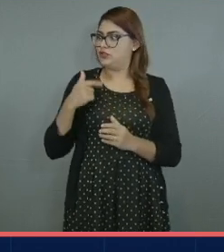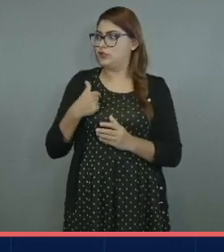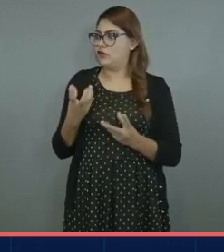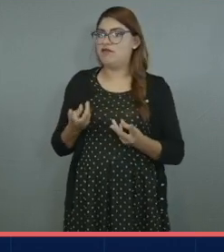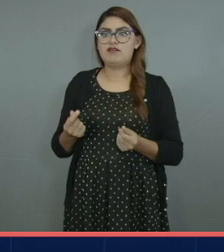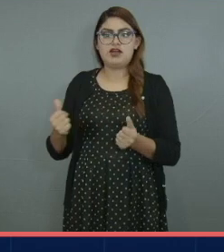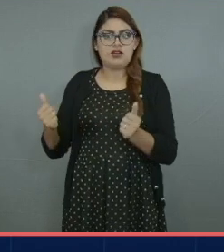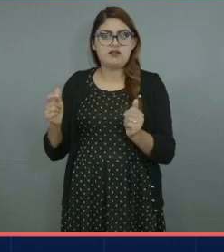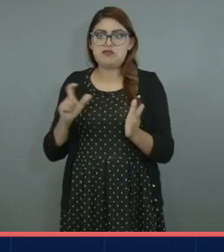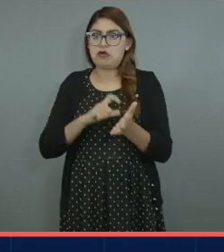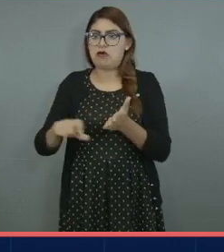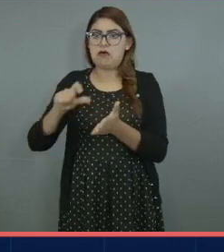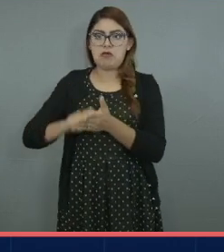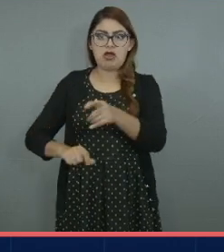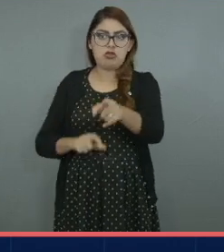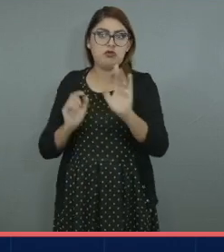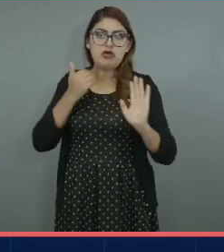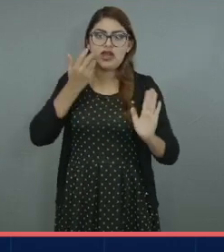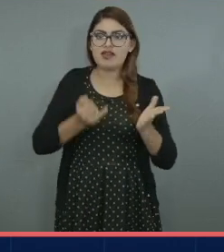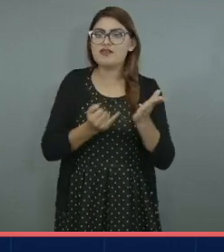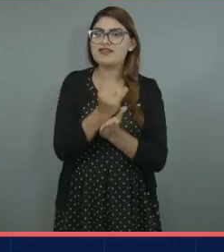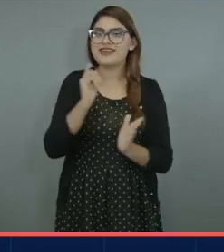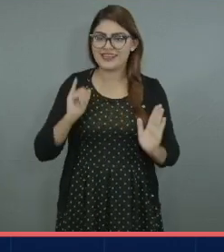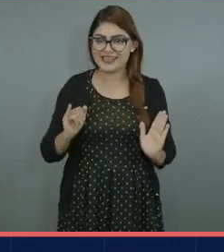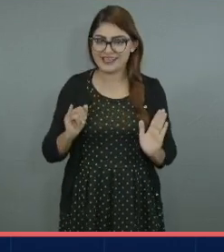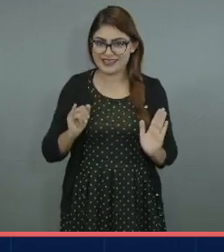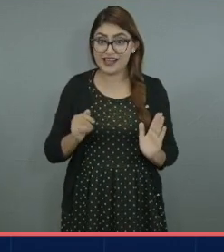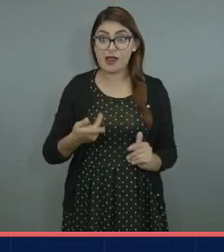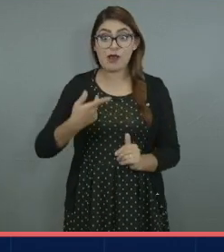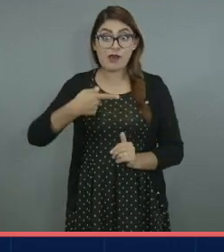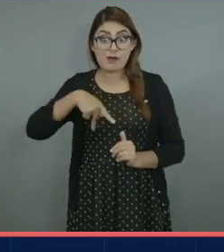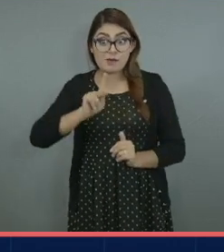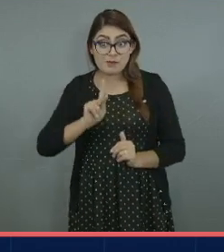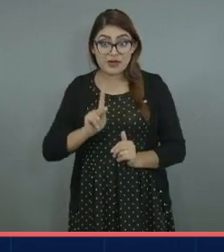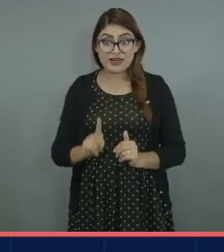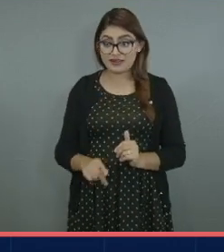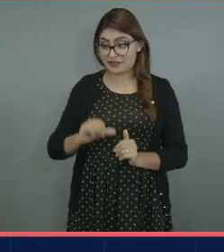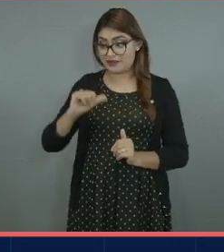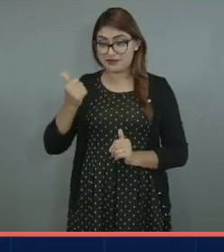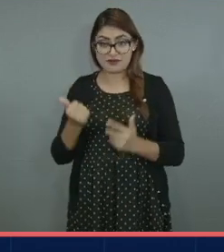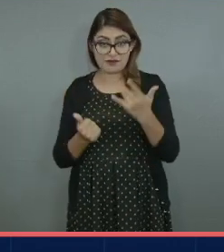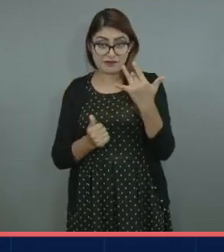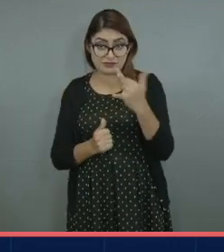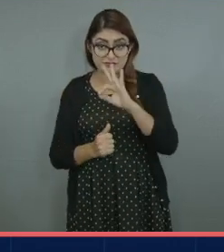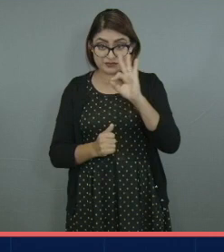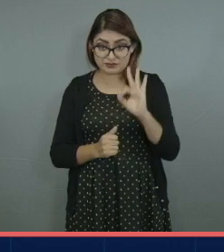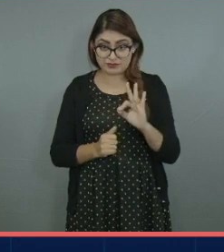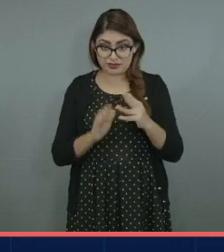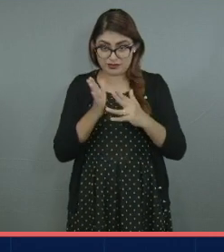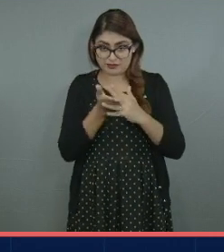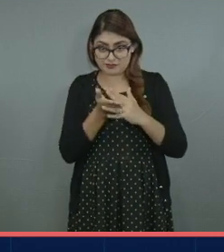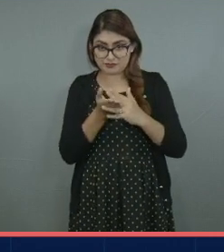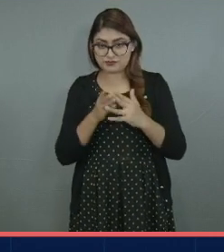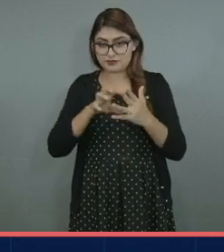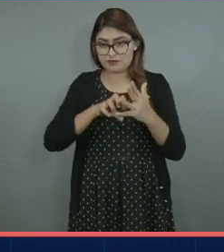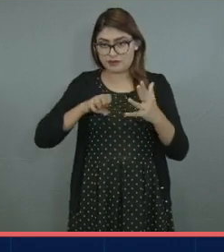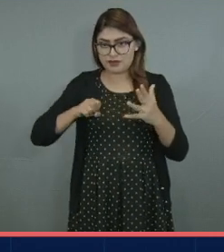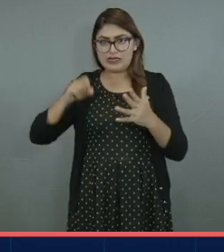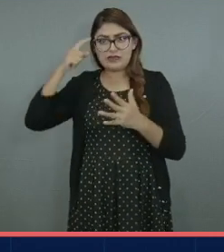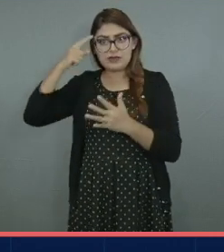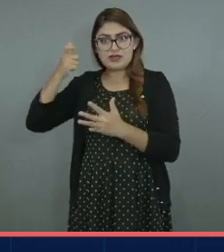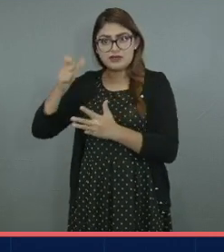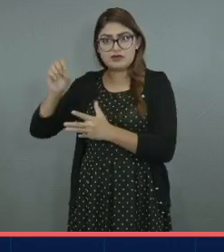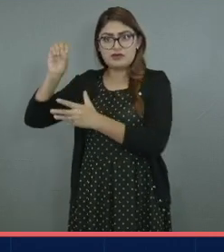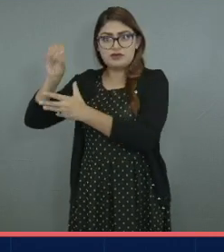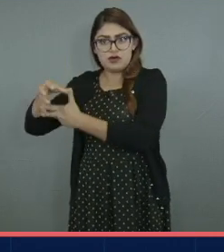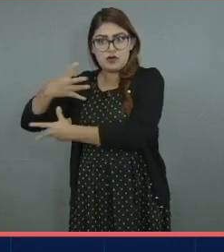interesante, ¿no? Pues yo creo que sí. Pero la otra mitad la vas a invertir. Y ahorita te voy a decir en qué vas a invertir, así que te pido que